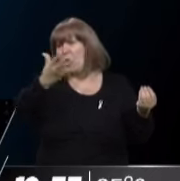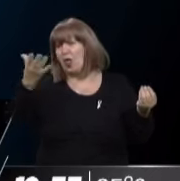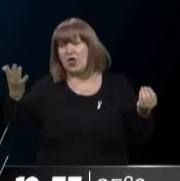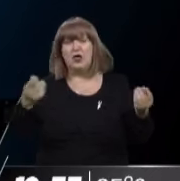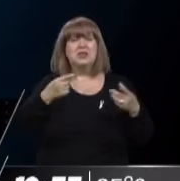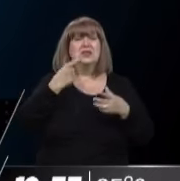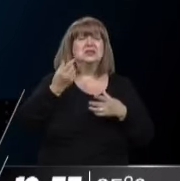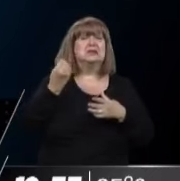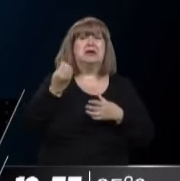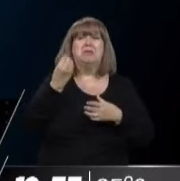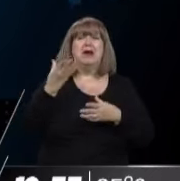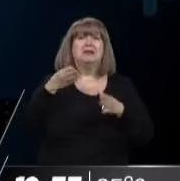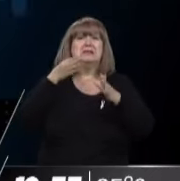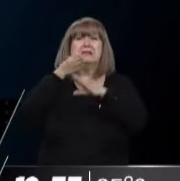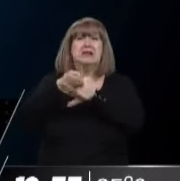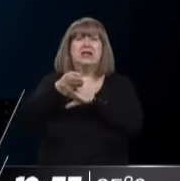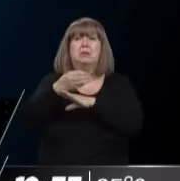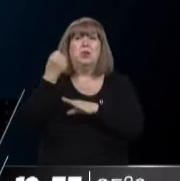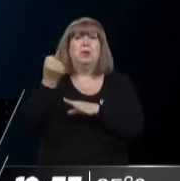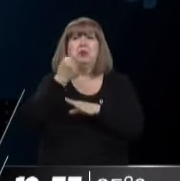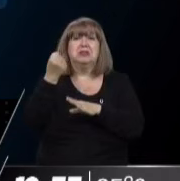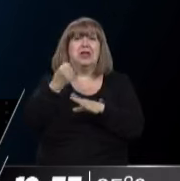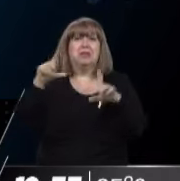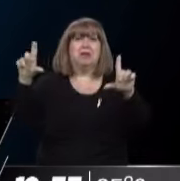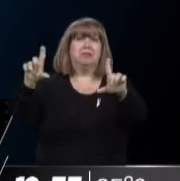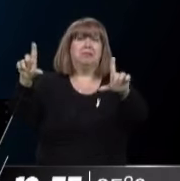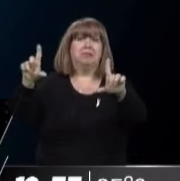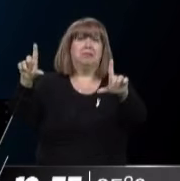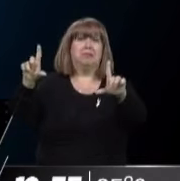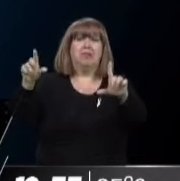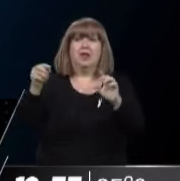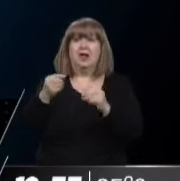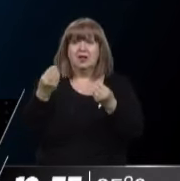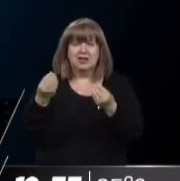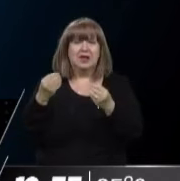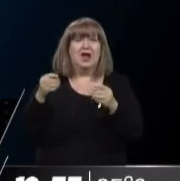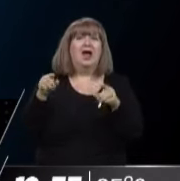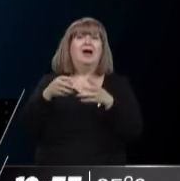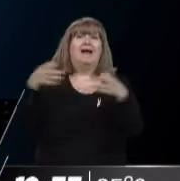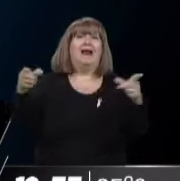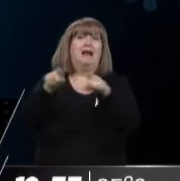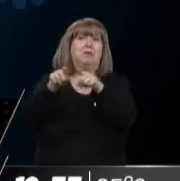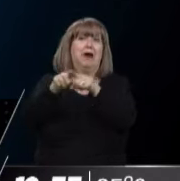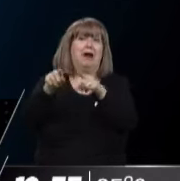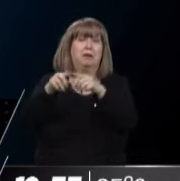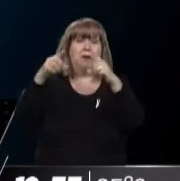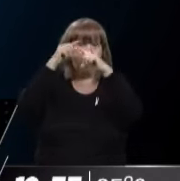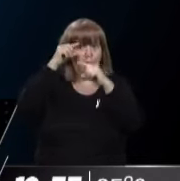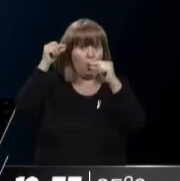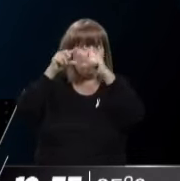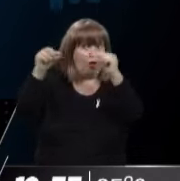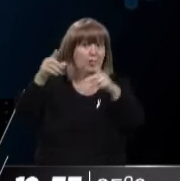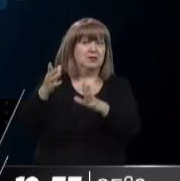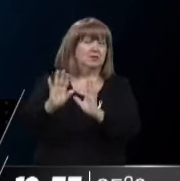muy importante lo que sucede en un programa político de cable que tiene 2 puntos de rating y que no tenemos que prestarle atención a lo que sucede en